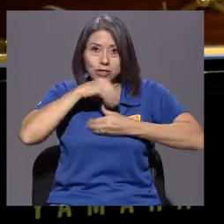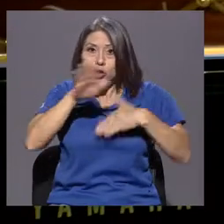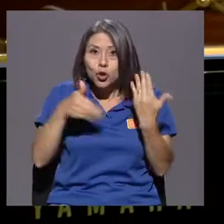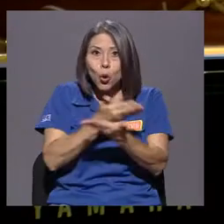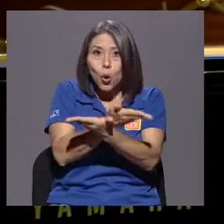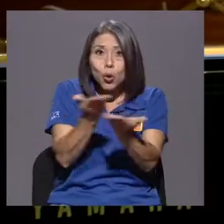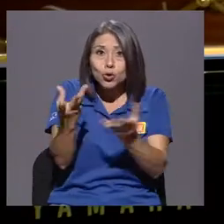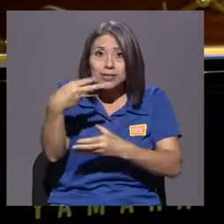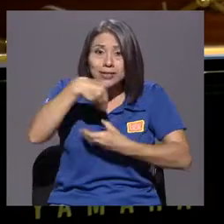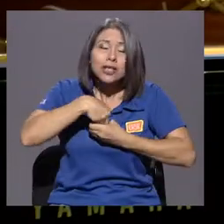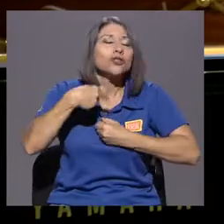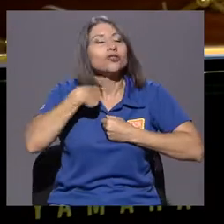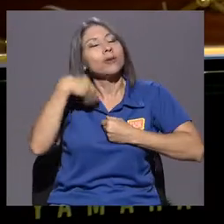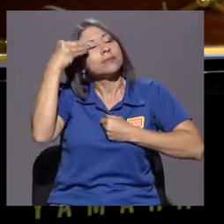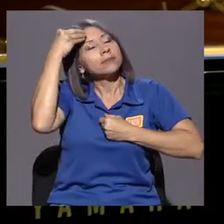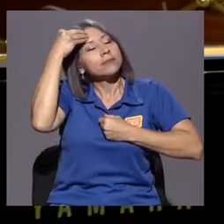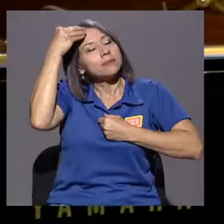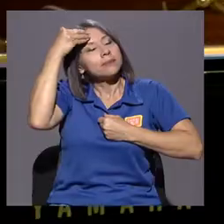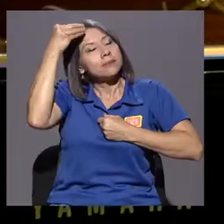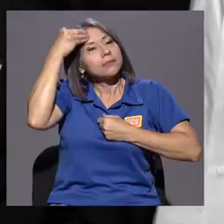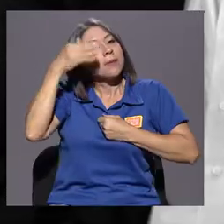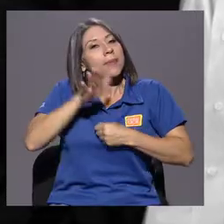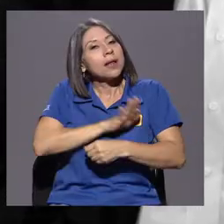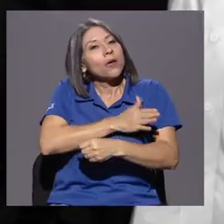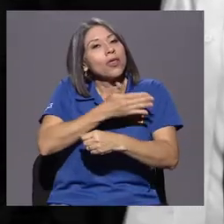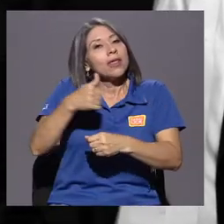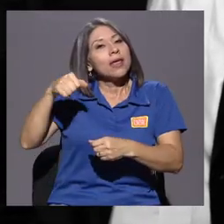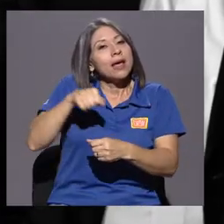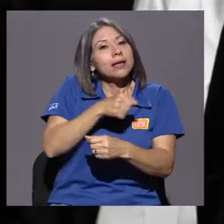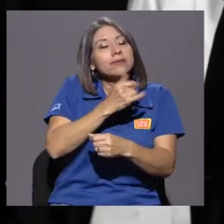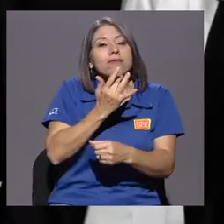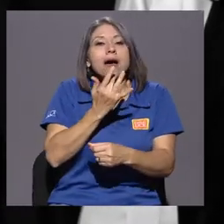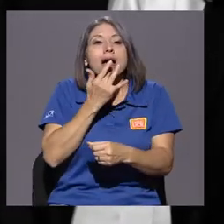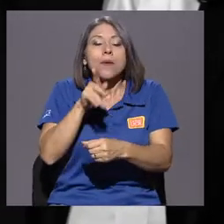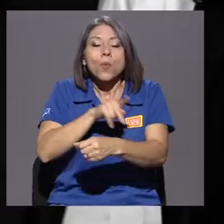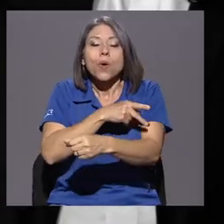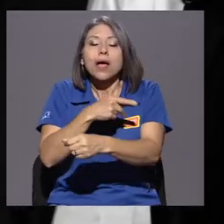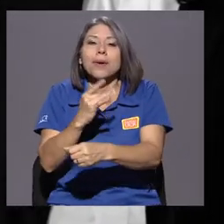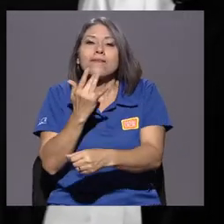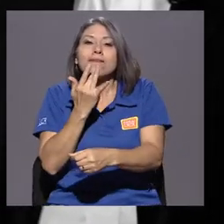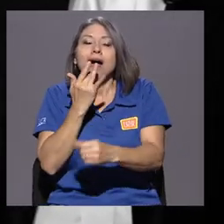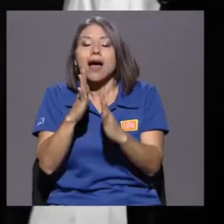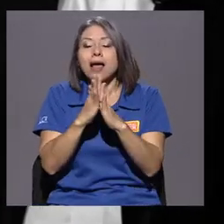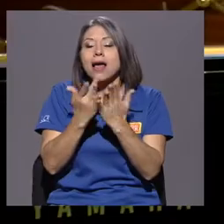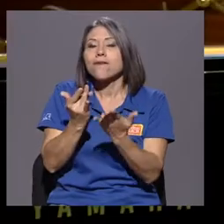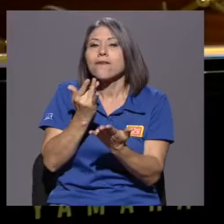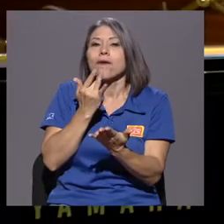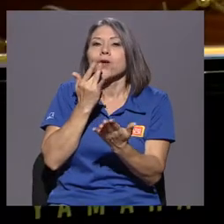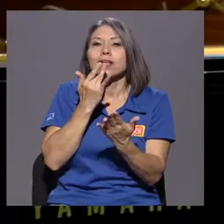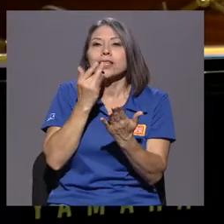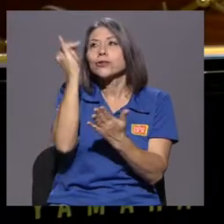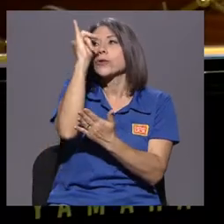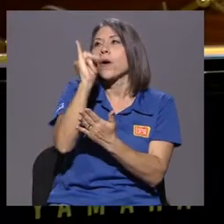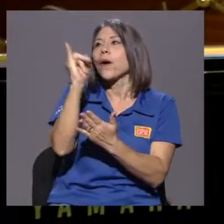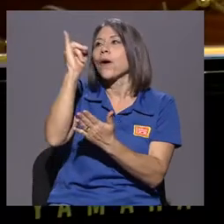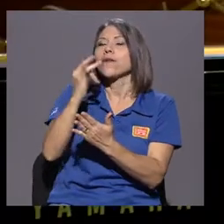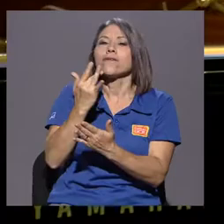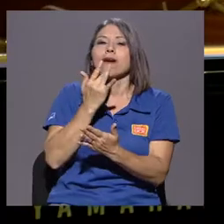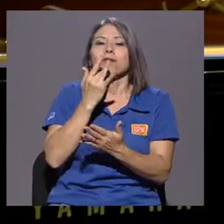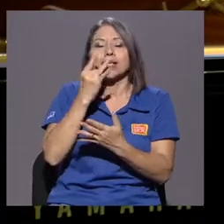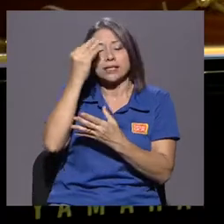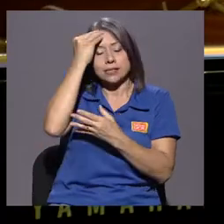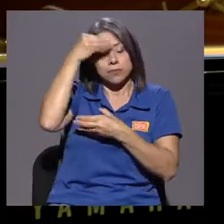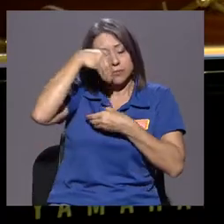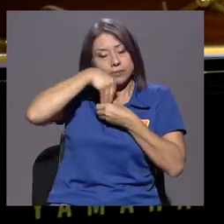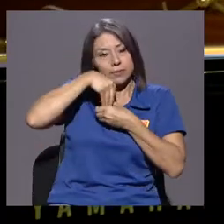mis poemas favoritos mis novelas favoritas mis cuadros favoritos es un poco como el museo